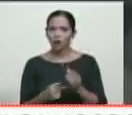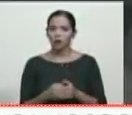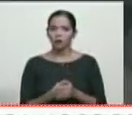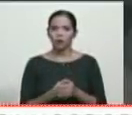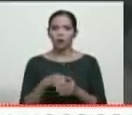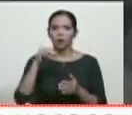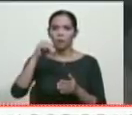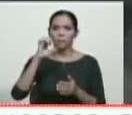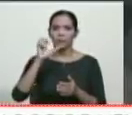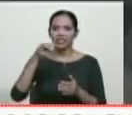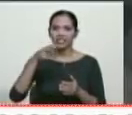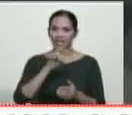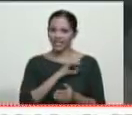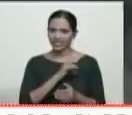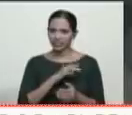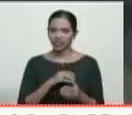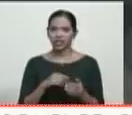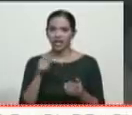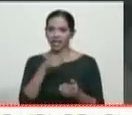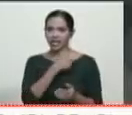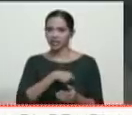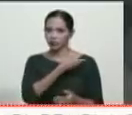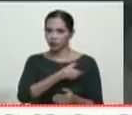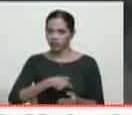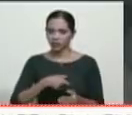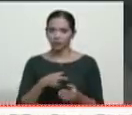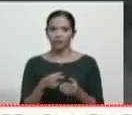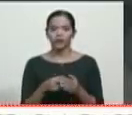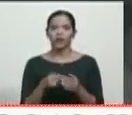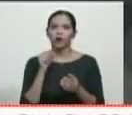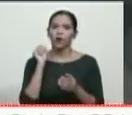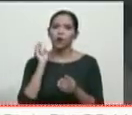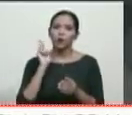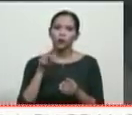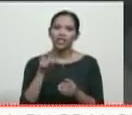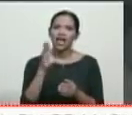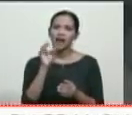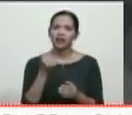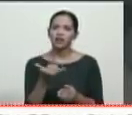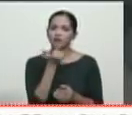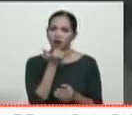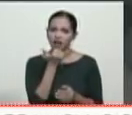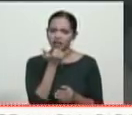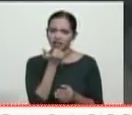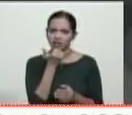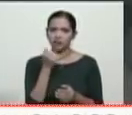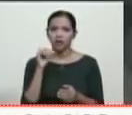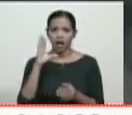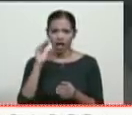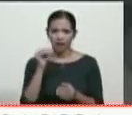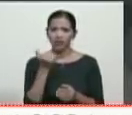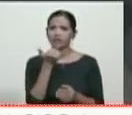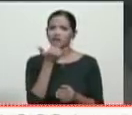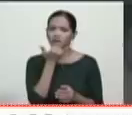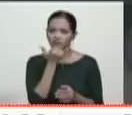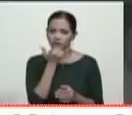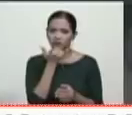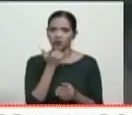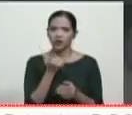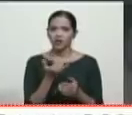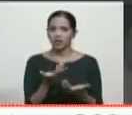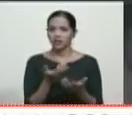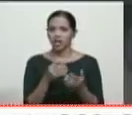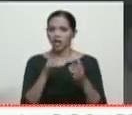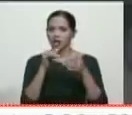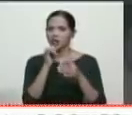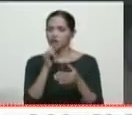Suiza. Usted habla de fallas. ¿Son realmente fallas en el informe o podríamos ser un poquito